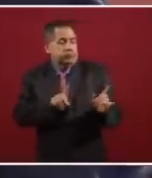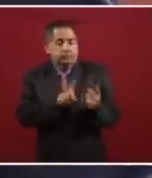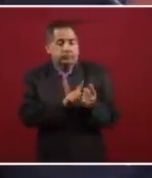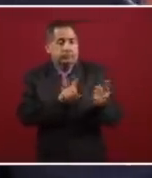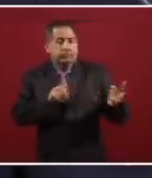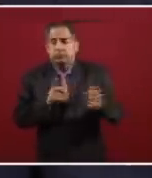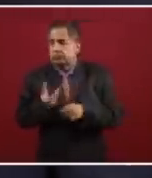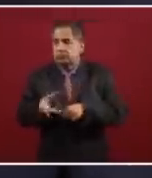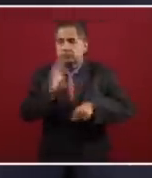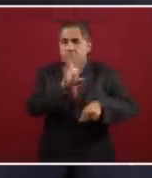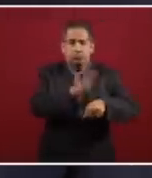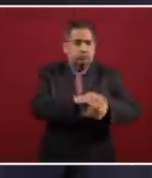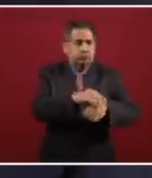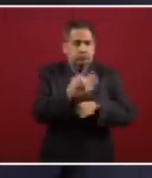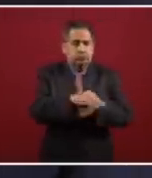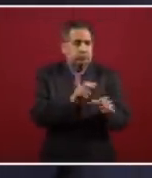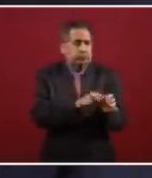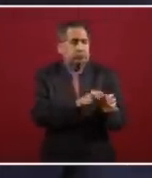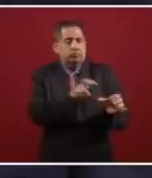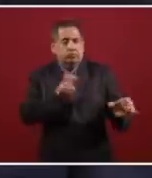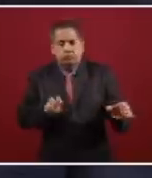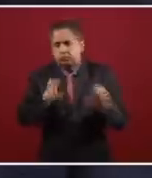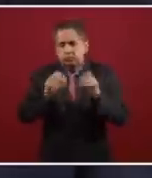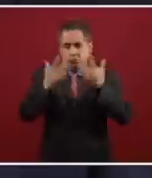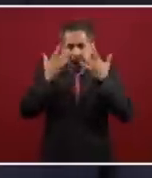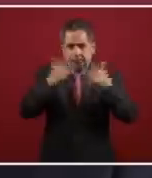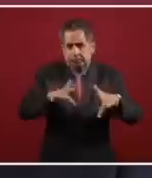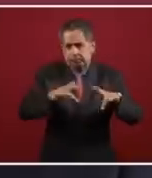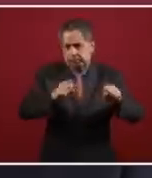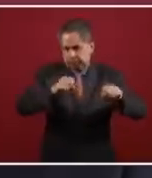pedir licencia o renunciar